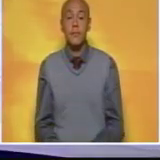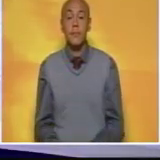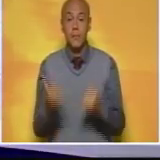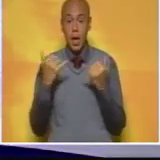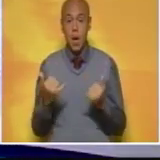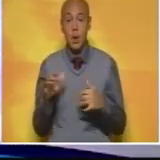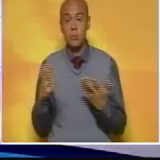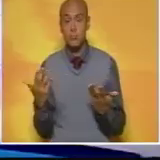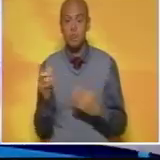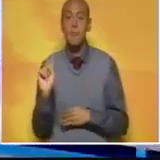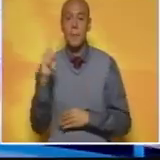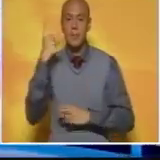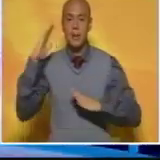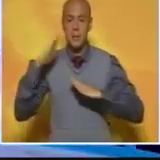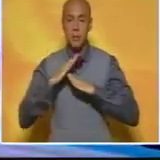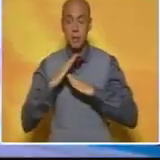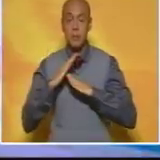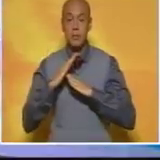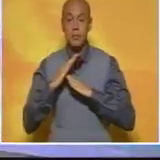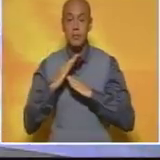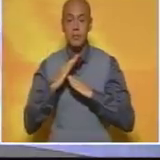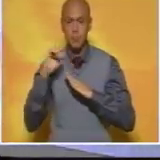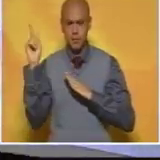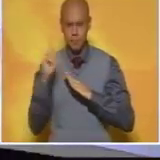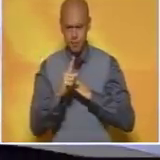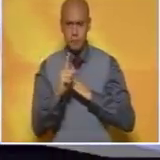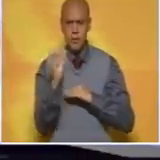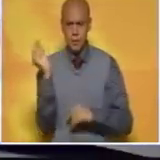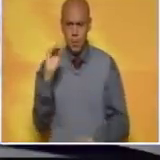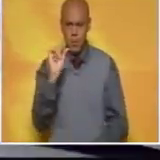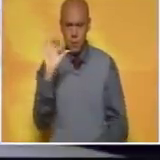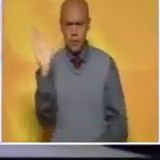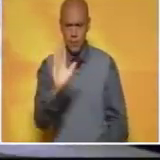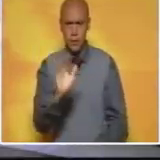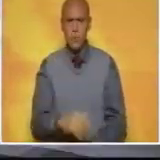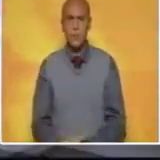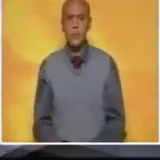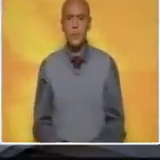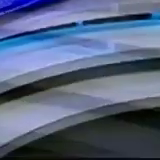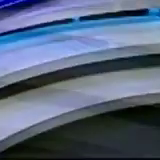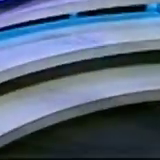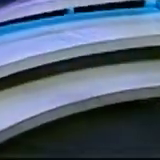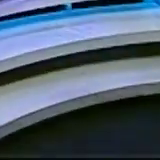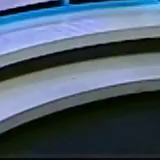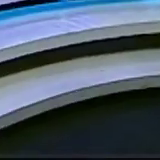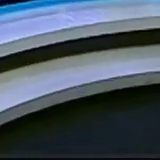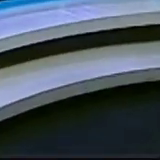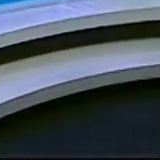Amigos, momento de hacer nuestra primera pausa. No se aparte, ya venimos con más información.